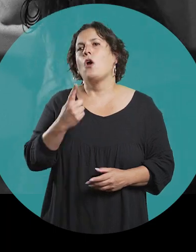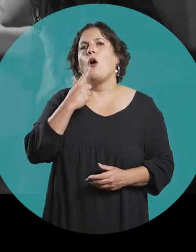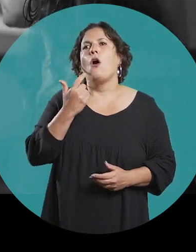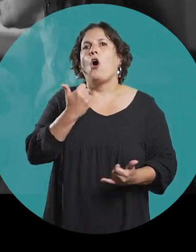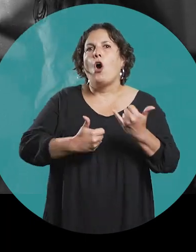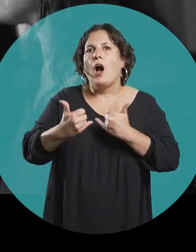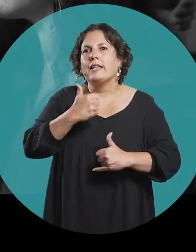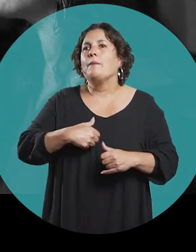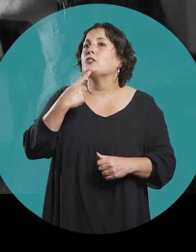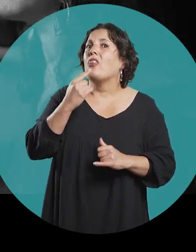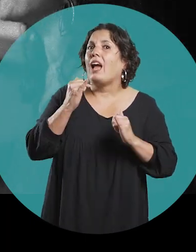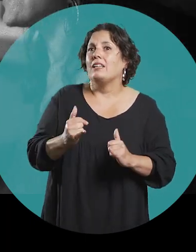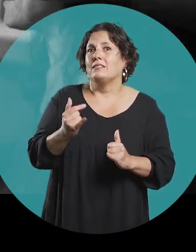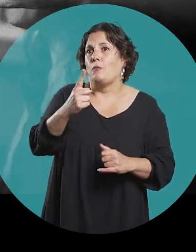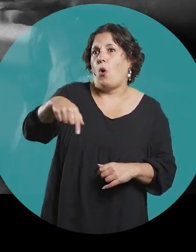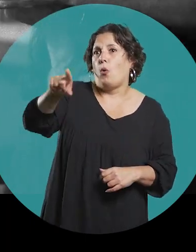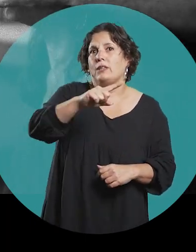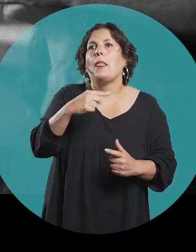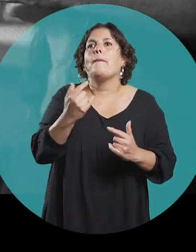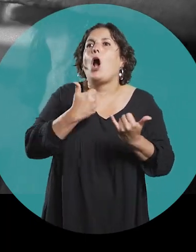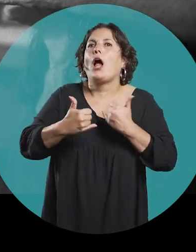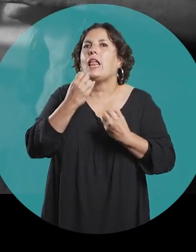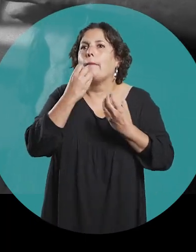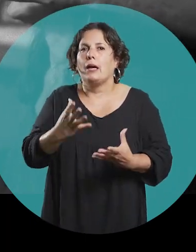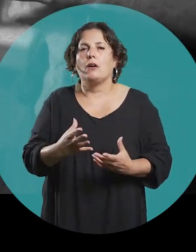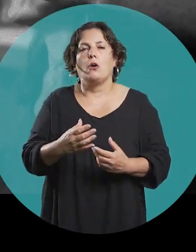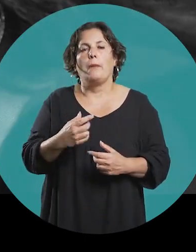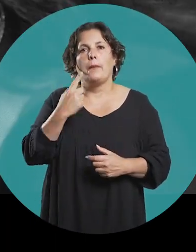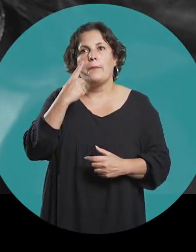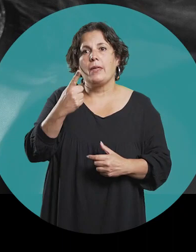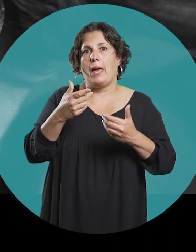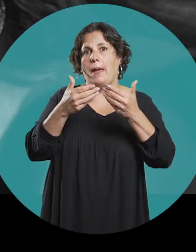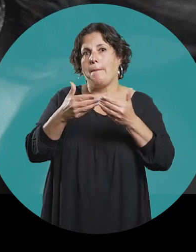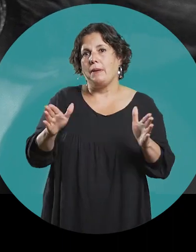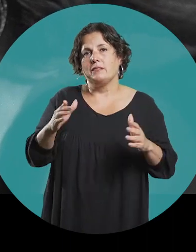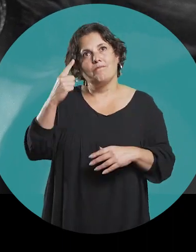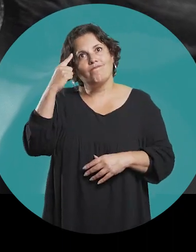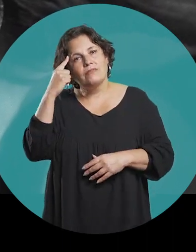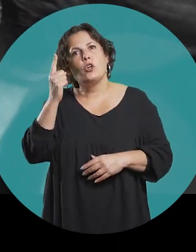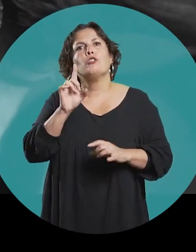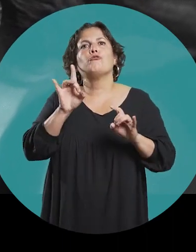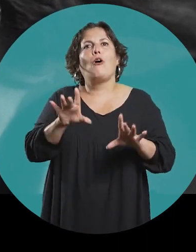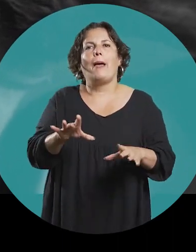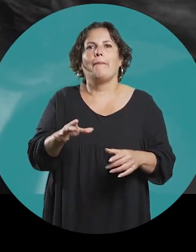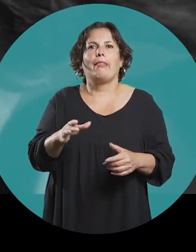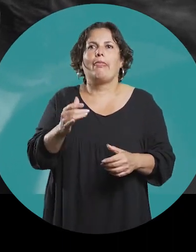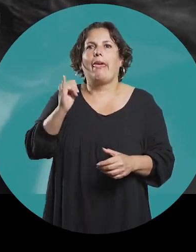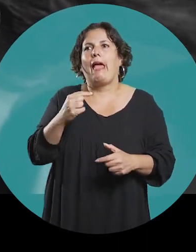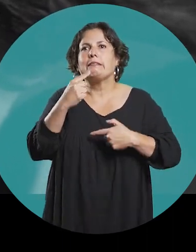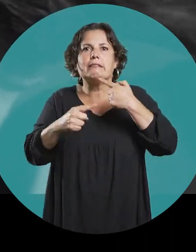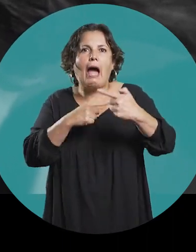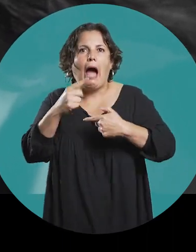Contame más. Yo dije que sí porque son ustedes, pero contame más cómo es. Empezamos a pensar que no solo a veces una